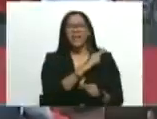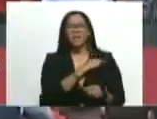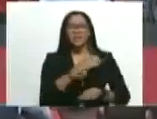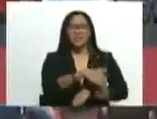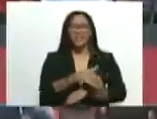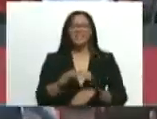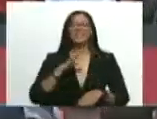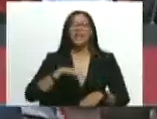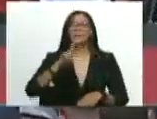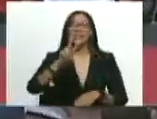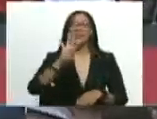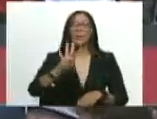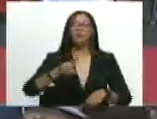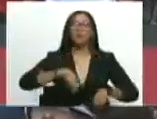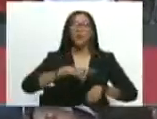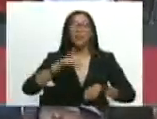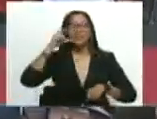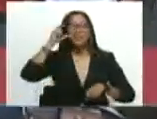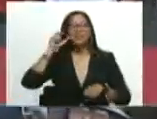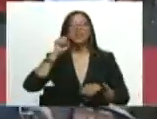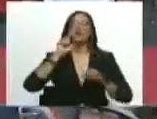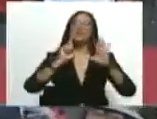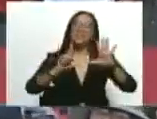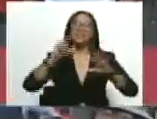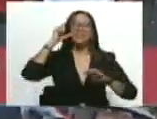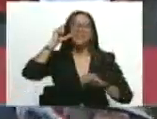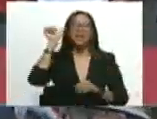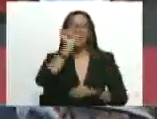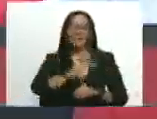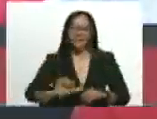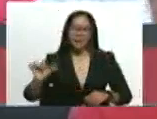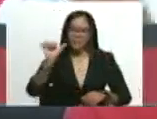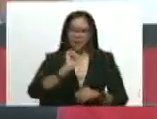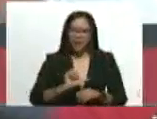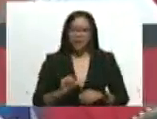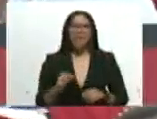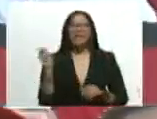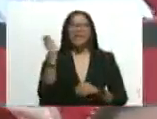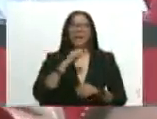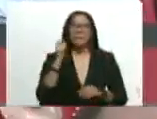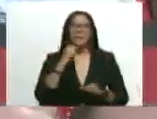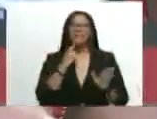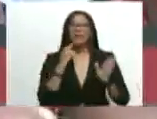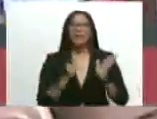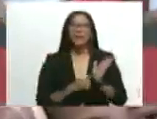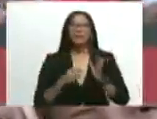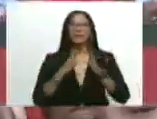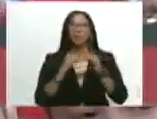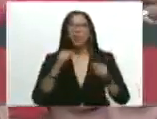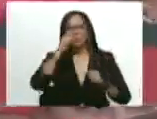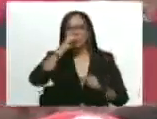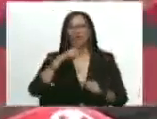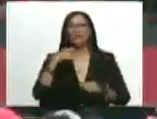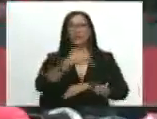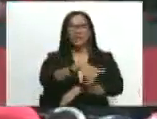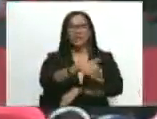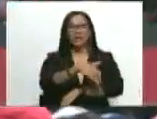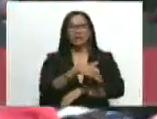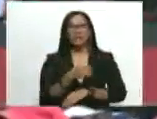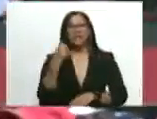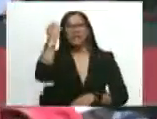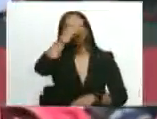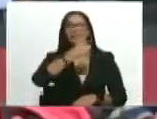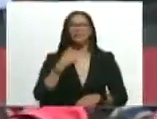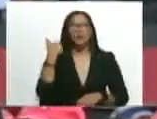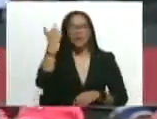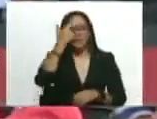veinticuatro horas del día los siete días de la semana el mes completo todo el año en la calle dando la